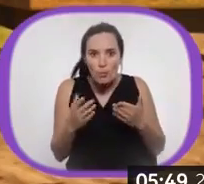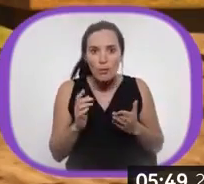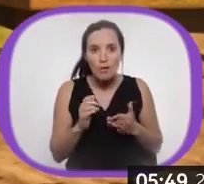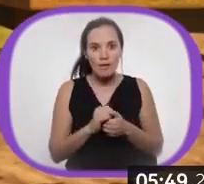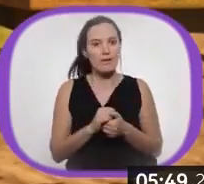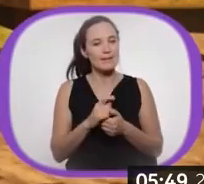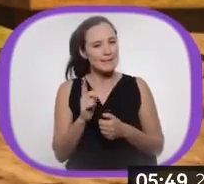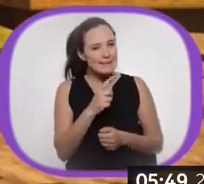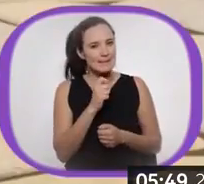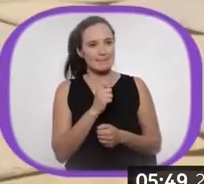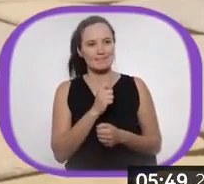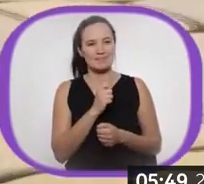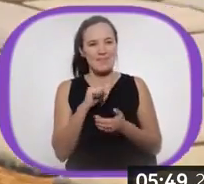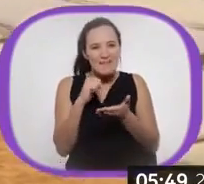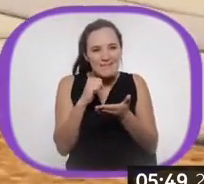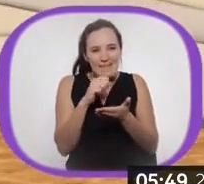¡Ajá! ¡Cáscara de naranja!